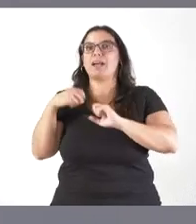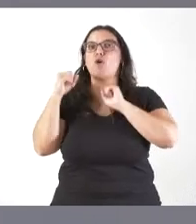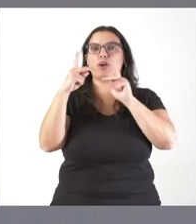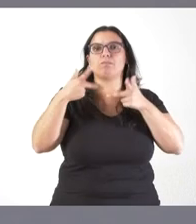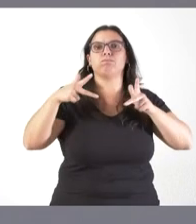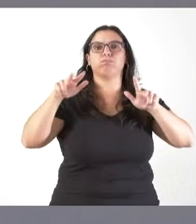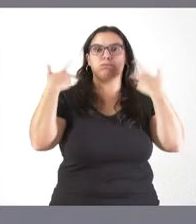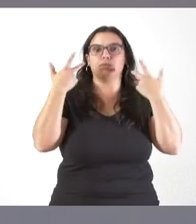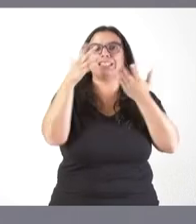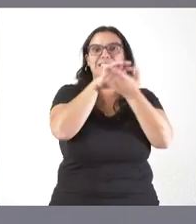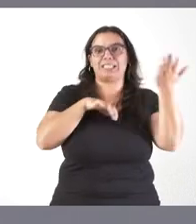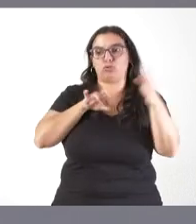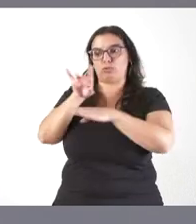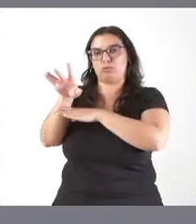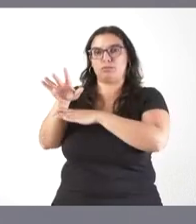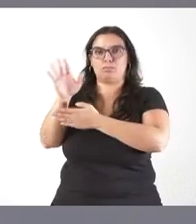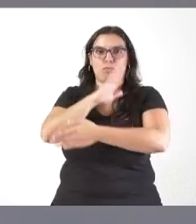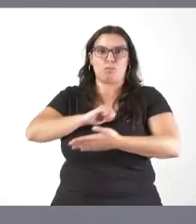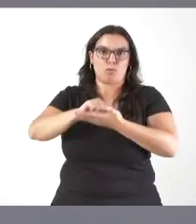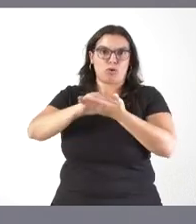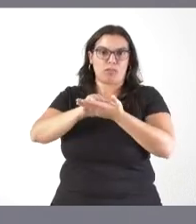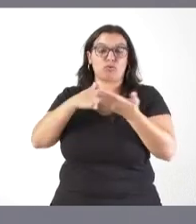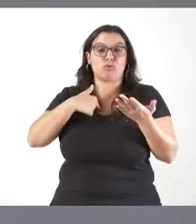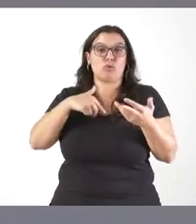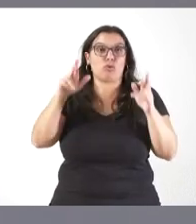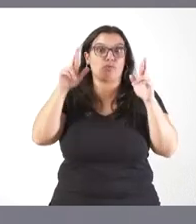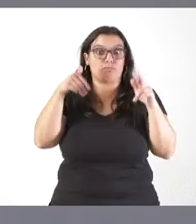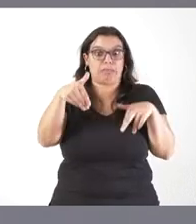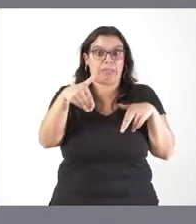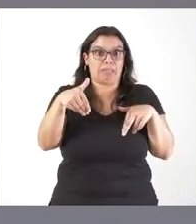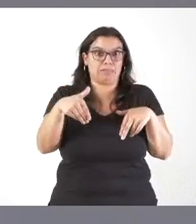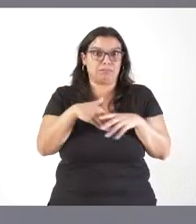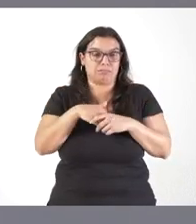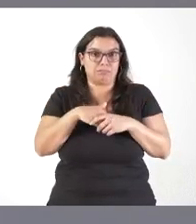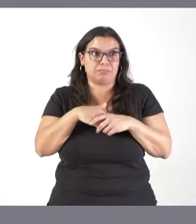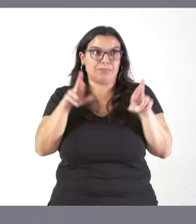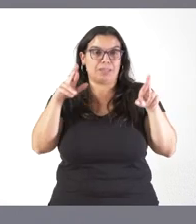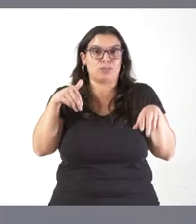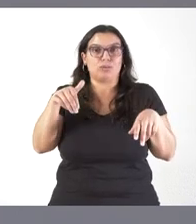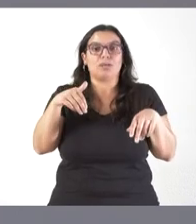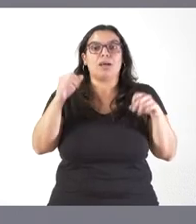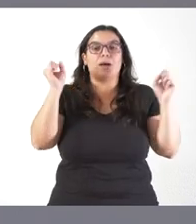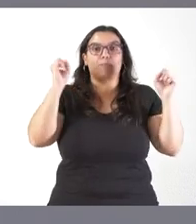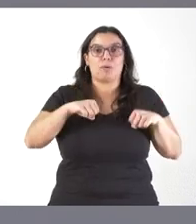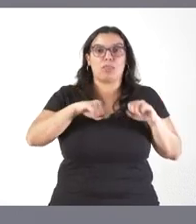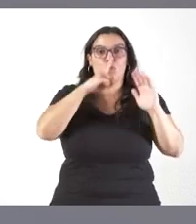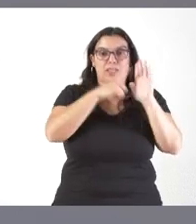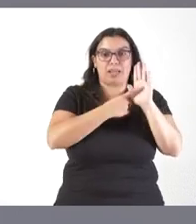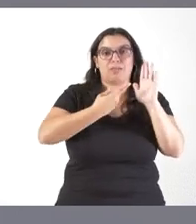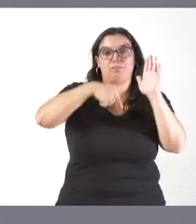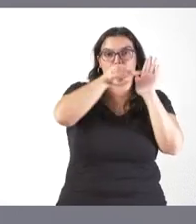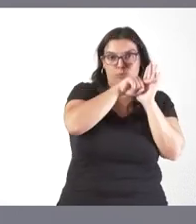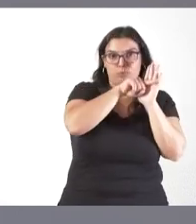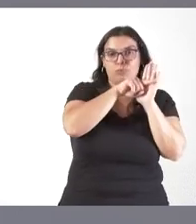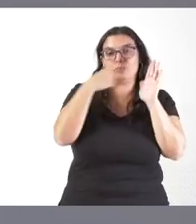definitivo al texto que les hemos enviado de la junta de Castilla y león Yo confío que es tarde mucho y que tanto la aprobación legal de la obligación del servicio público